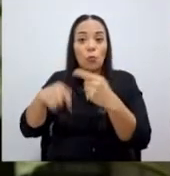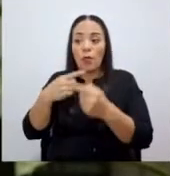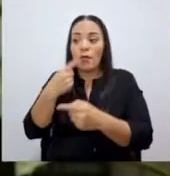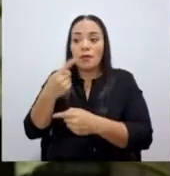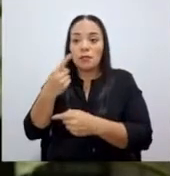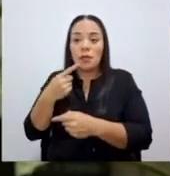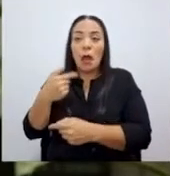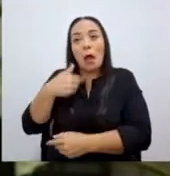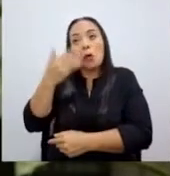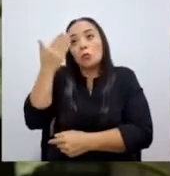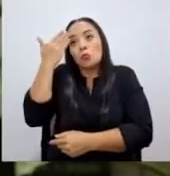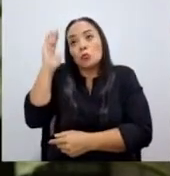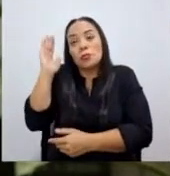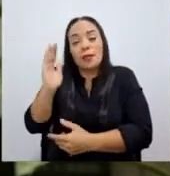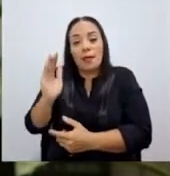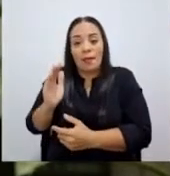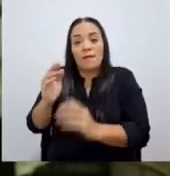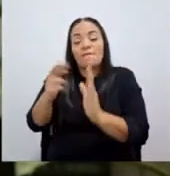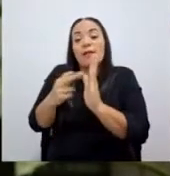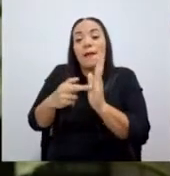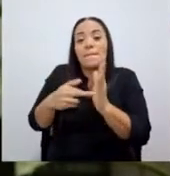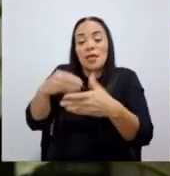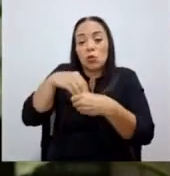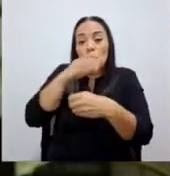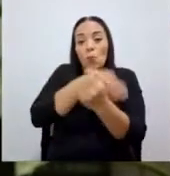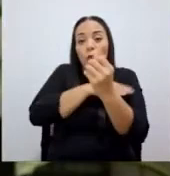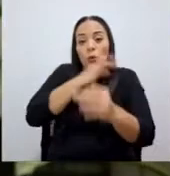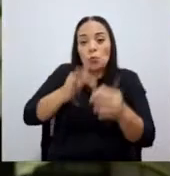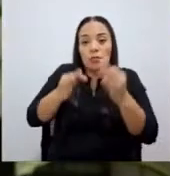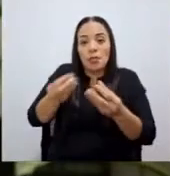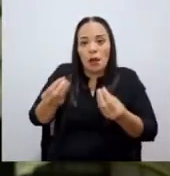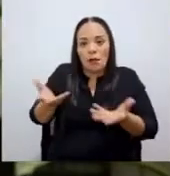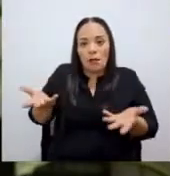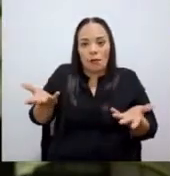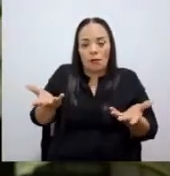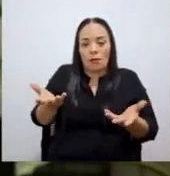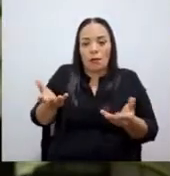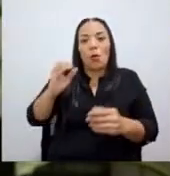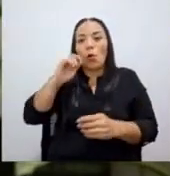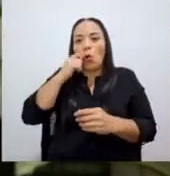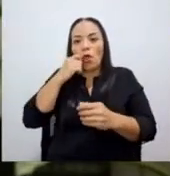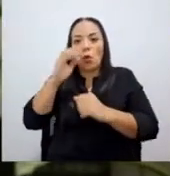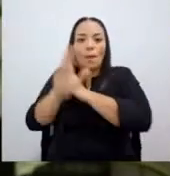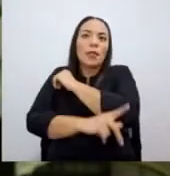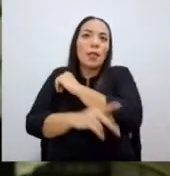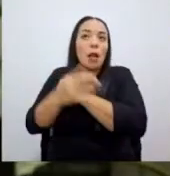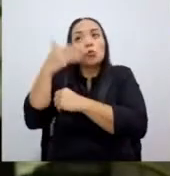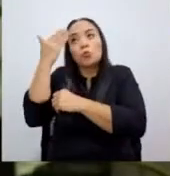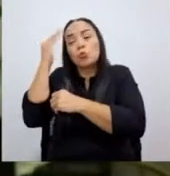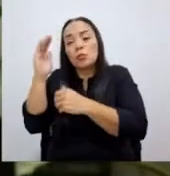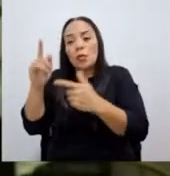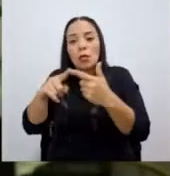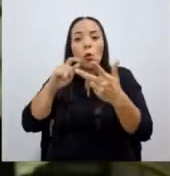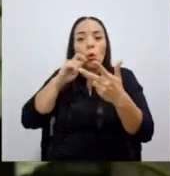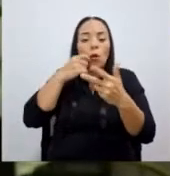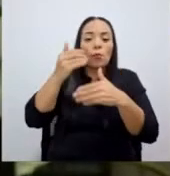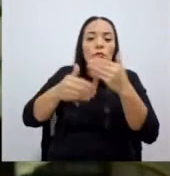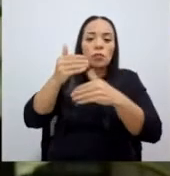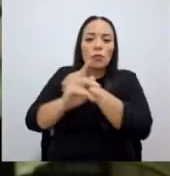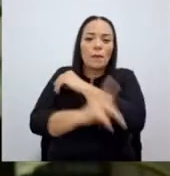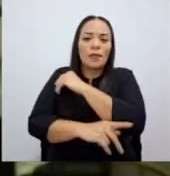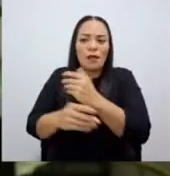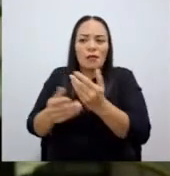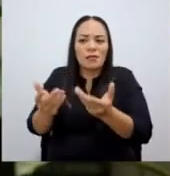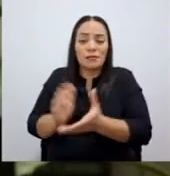que no conoce los reglamentos del Poder Judicial, ni el Código Penal, ni el Código de Procedimientos